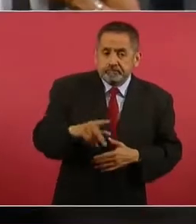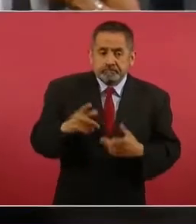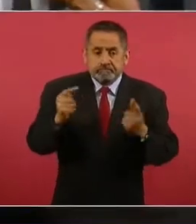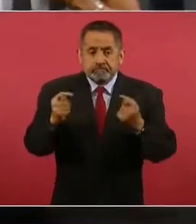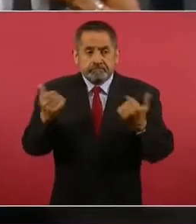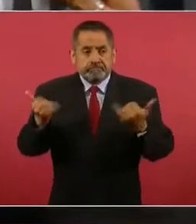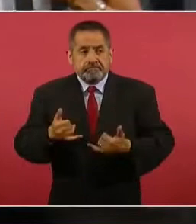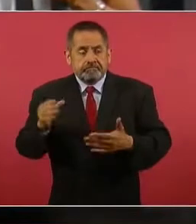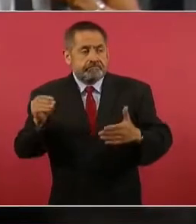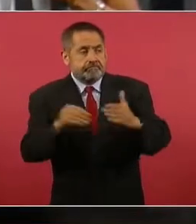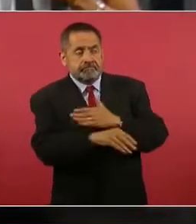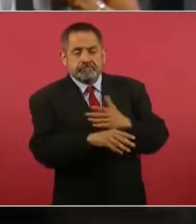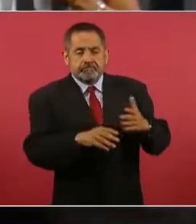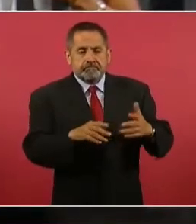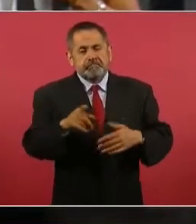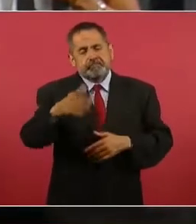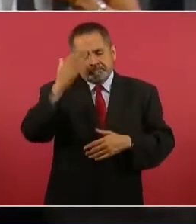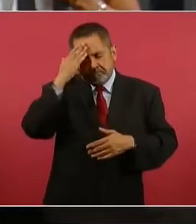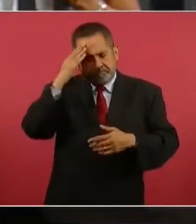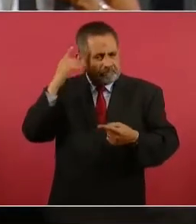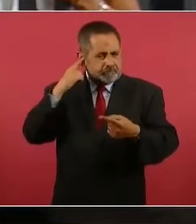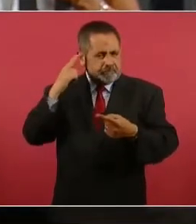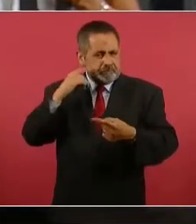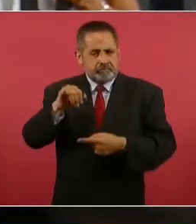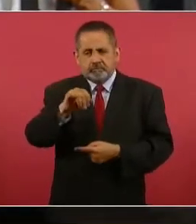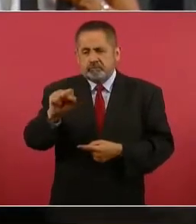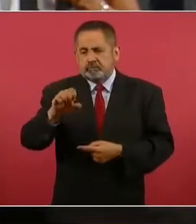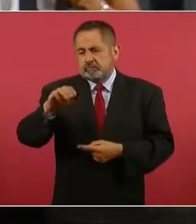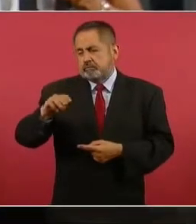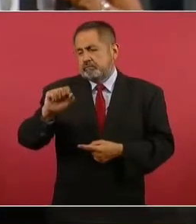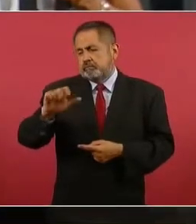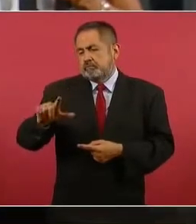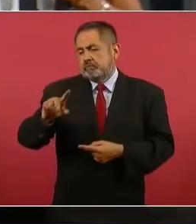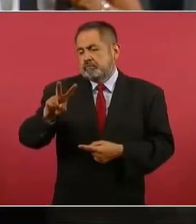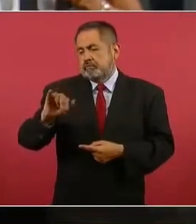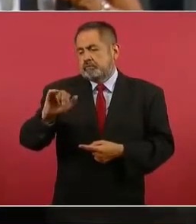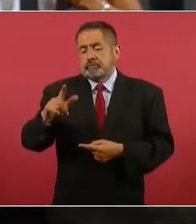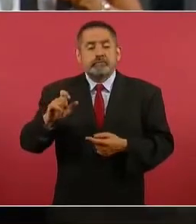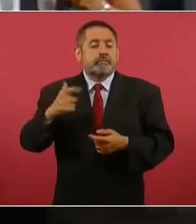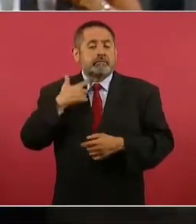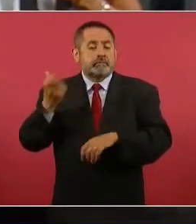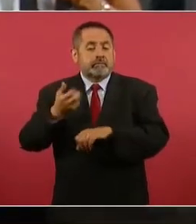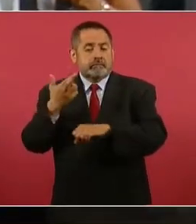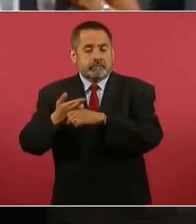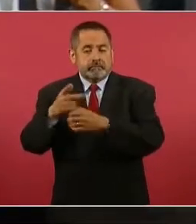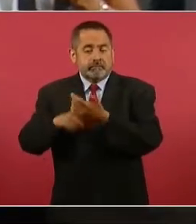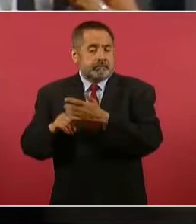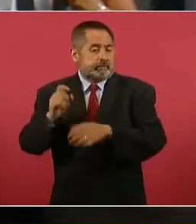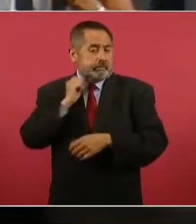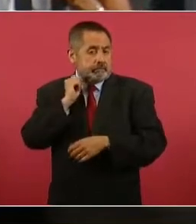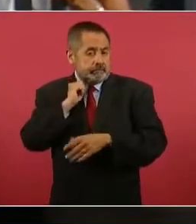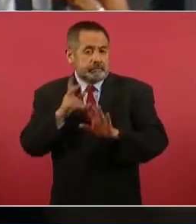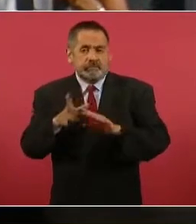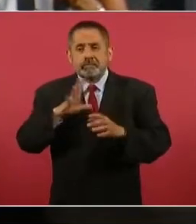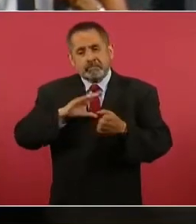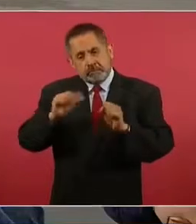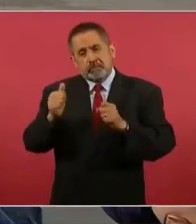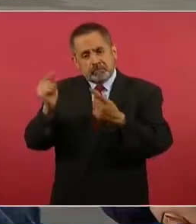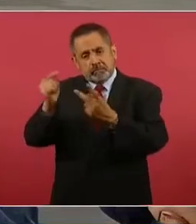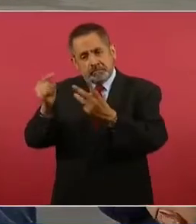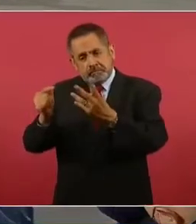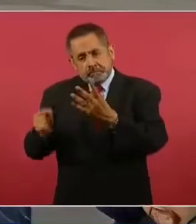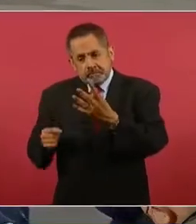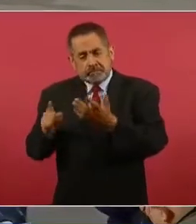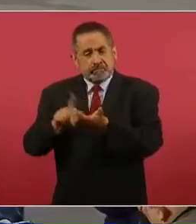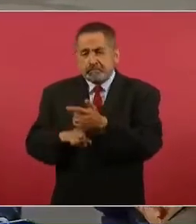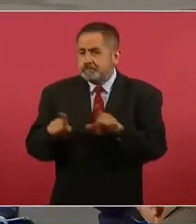Entre los acusados, bueno, usted ya los conoce el caso de José Manuel del Río Virgen, exsecretario técnico del Senado, pero hay muchas otras personas en